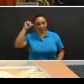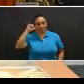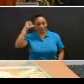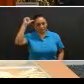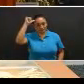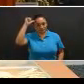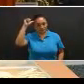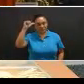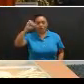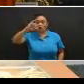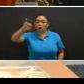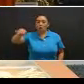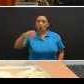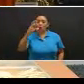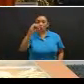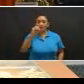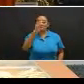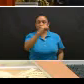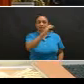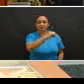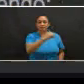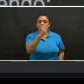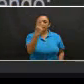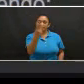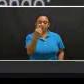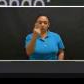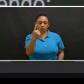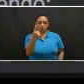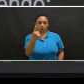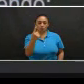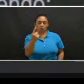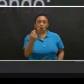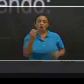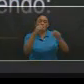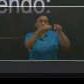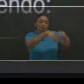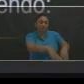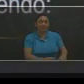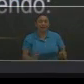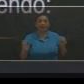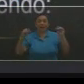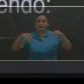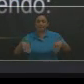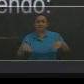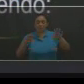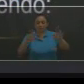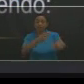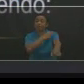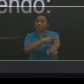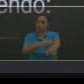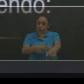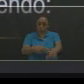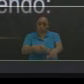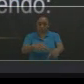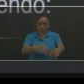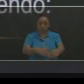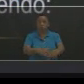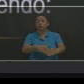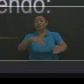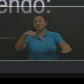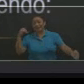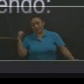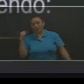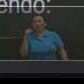Jonás 3:1, ya después de que él lo tiraron al mar, la historia, porque ahí fue donde salió aquel corito,